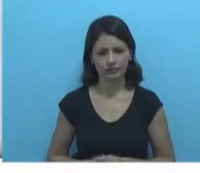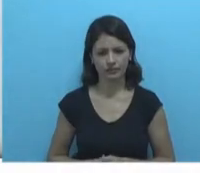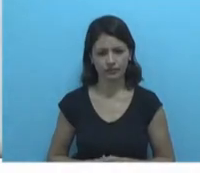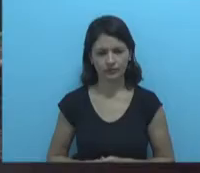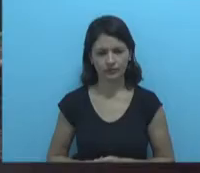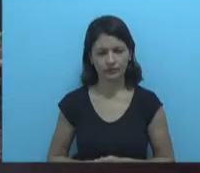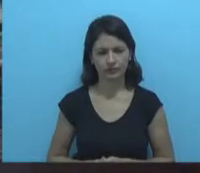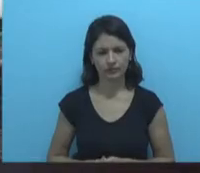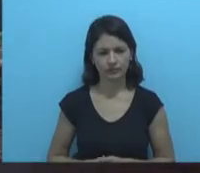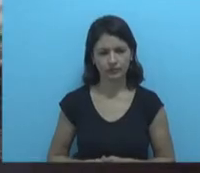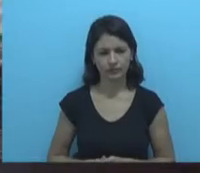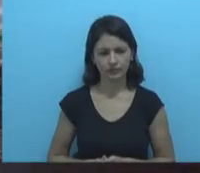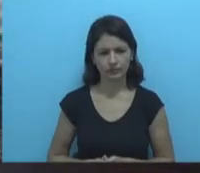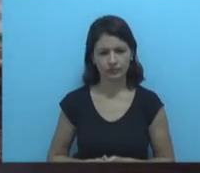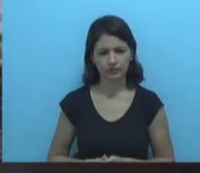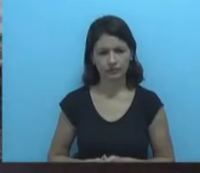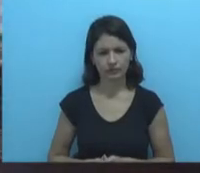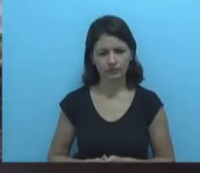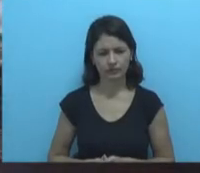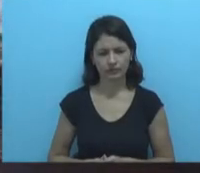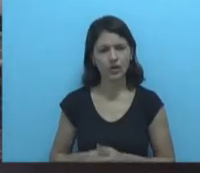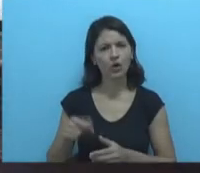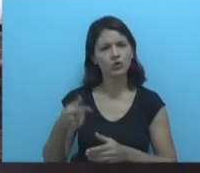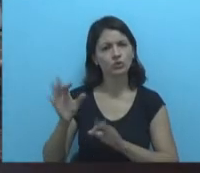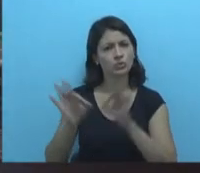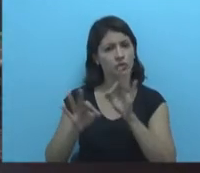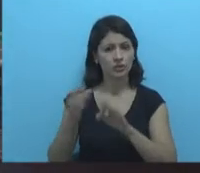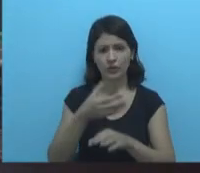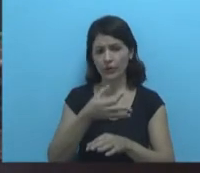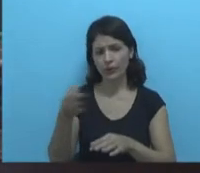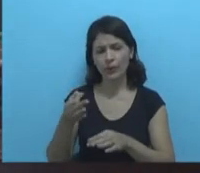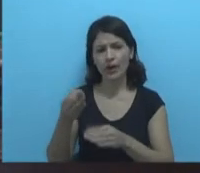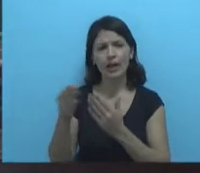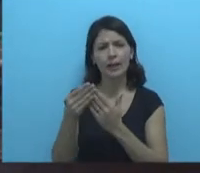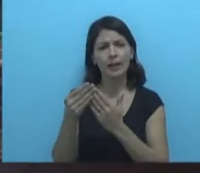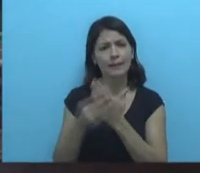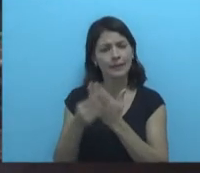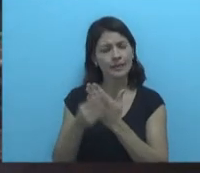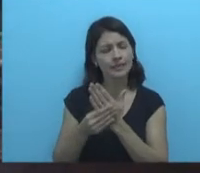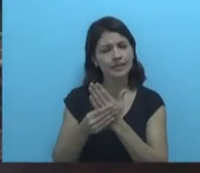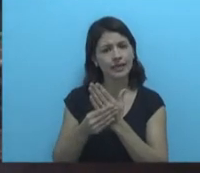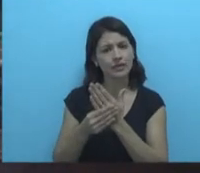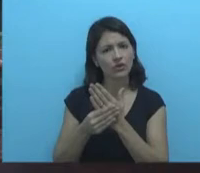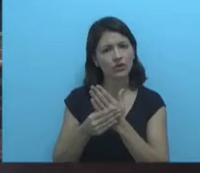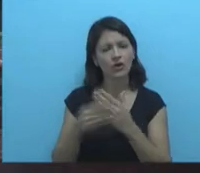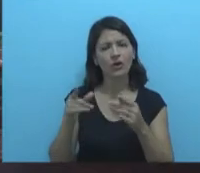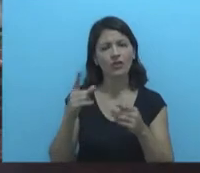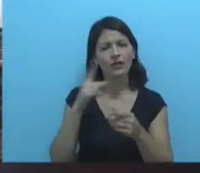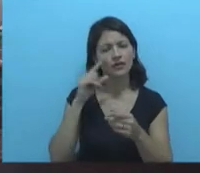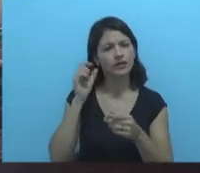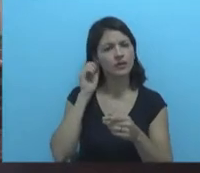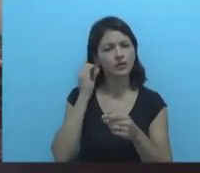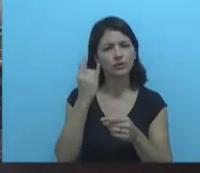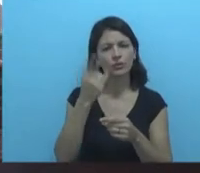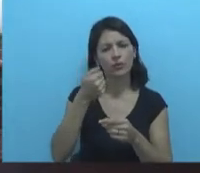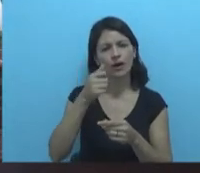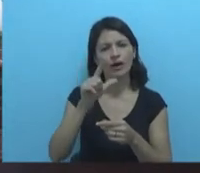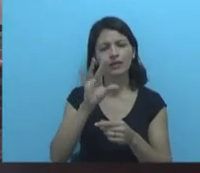El otro proyecto que también tiene preferencia para una sesión es el del Ministerio de Igualdad y Género. Son los dos